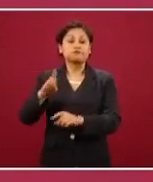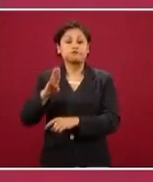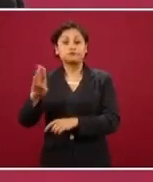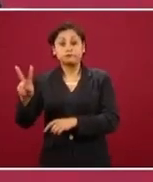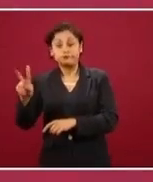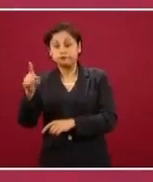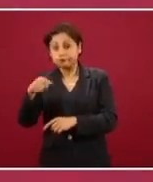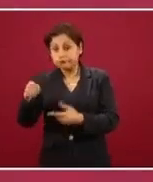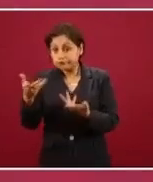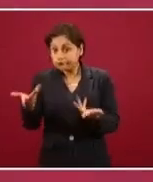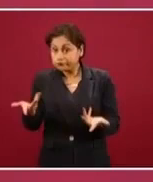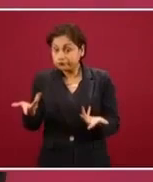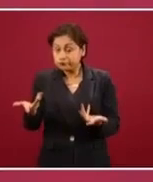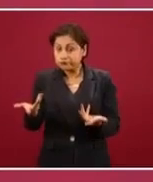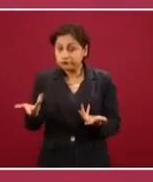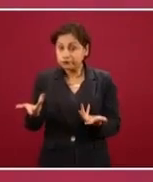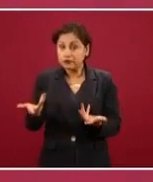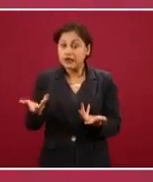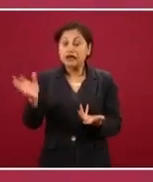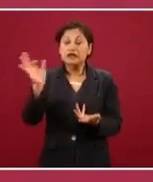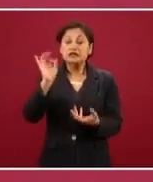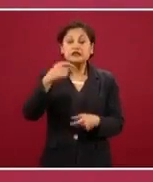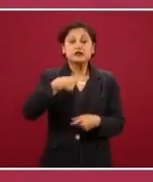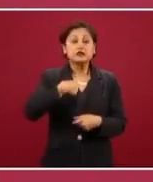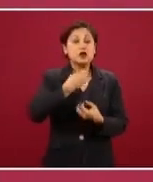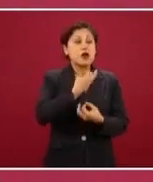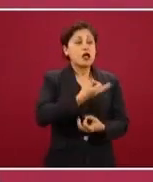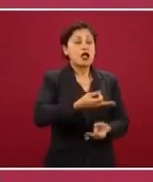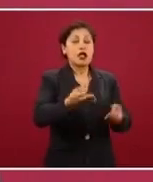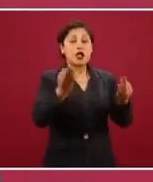y al momento que hay un pronunciamiento